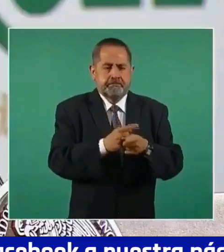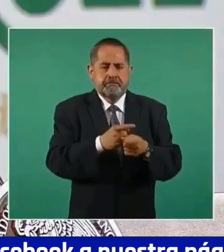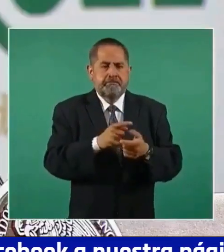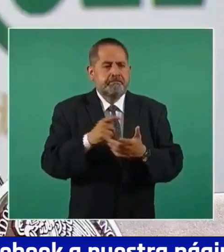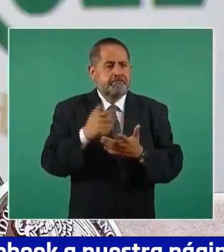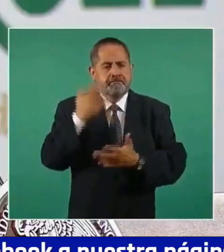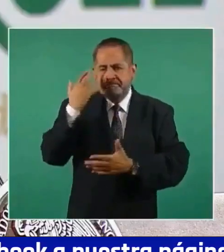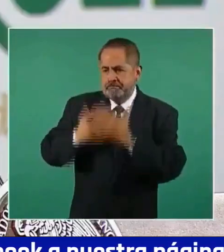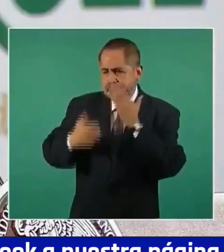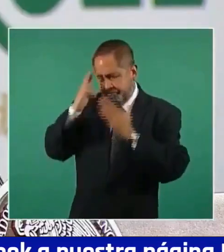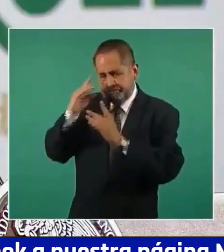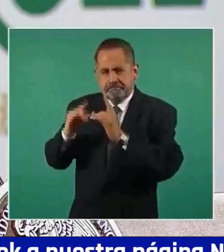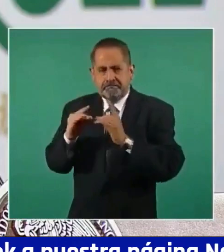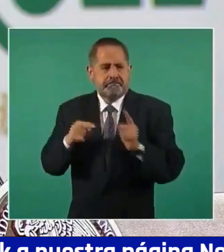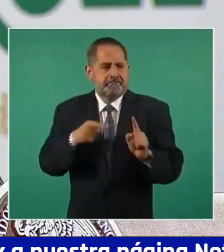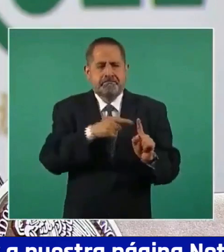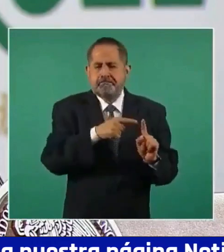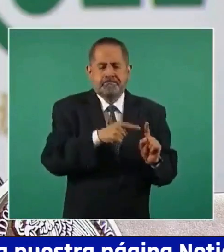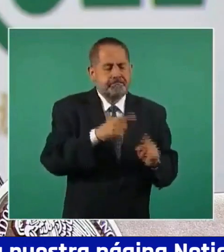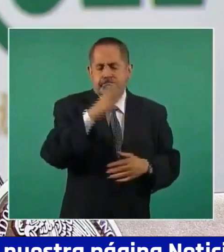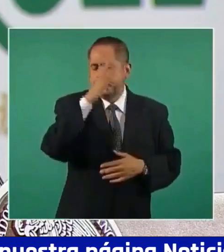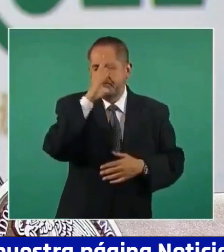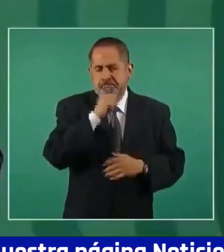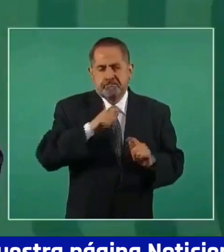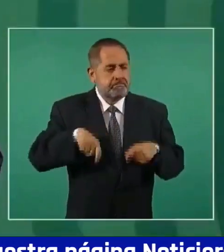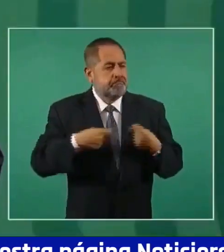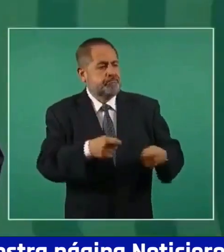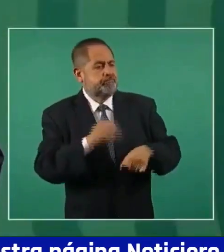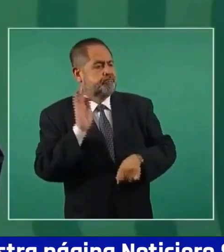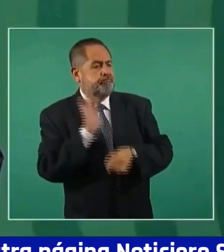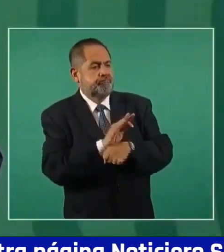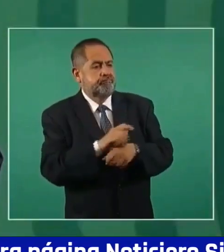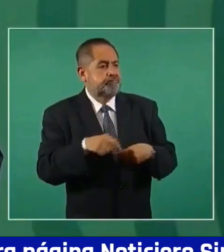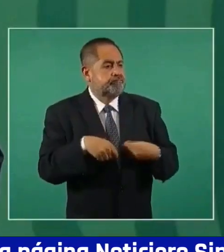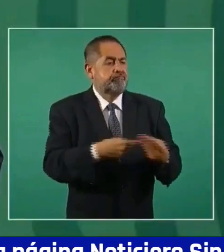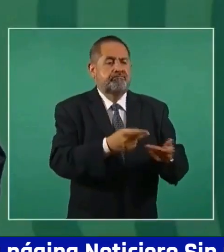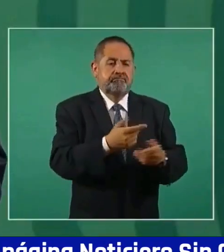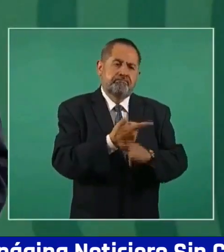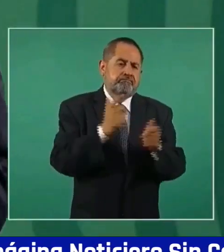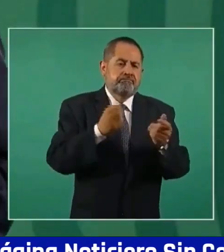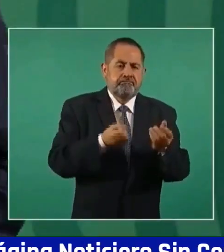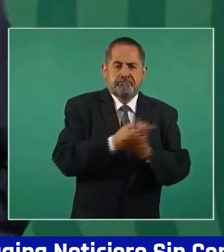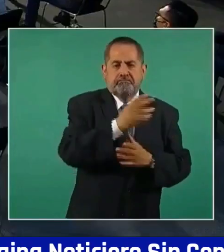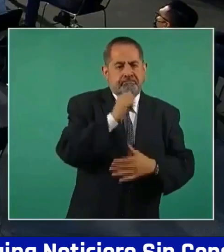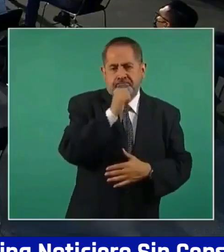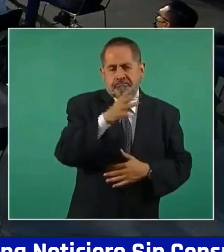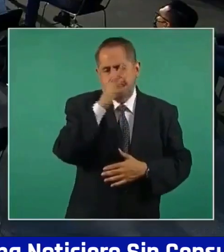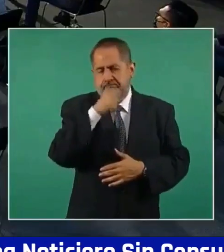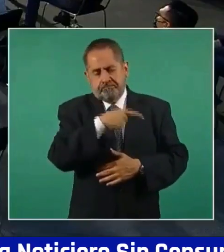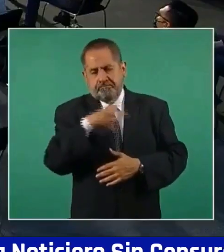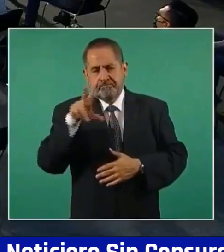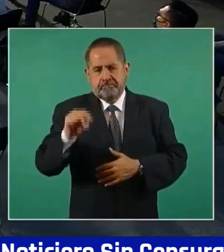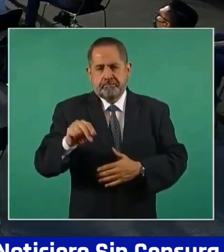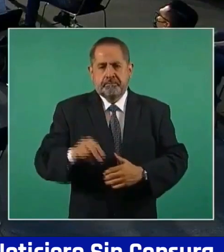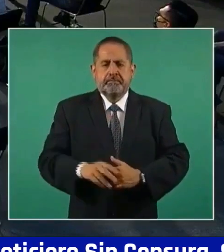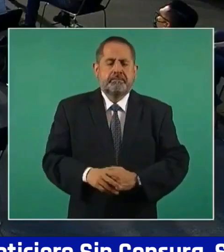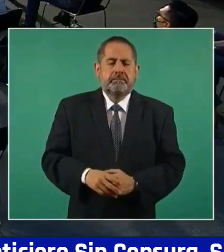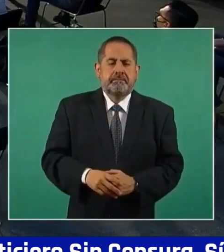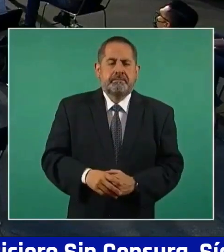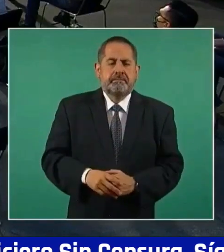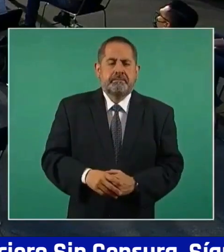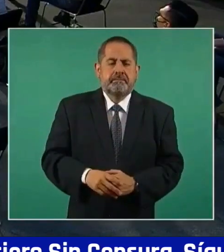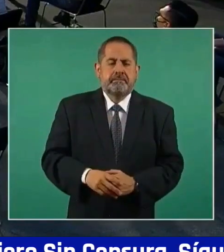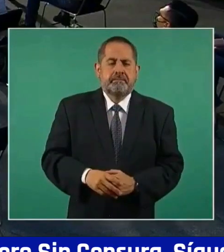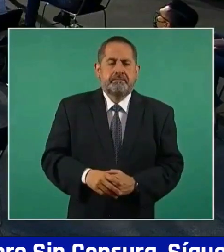protocolo de Estambul, por lo tanto no puede ser beneficiario de los beneficios del decreto. Y finalmente,